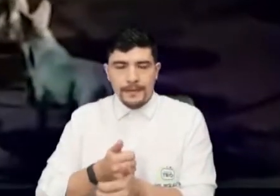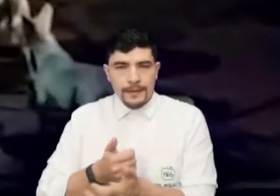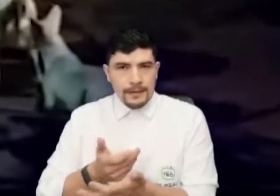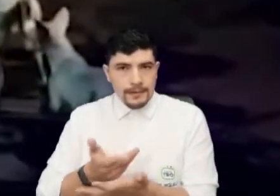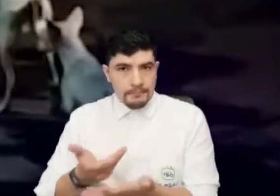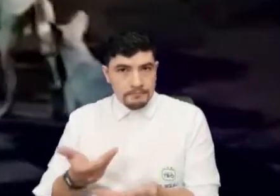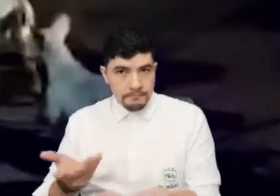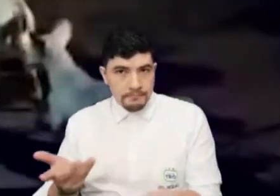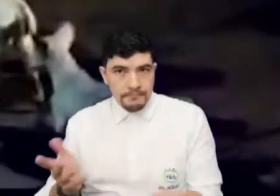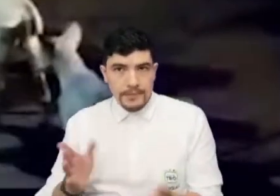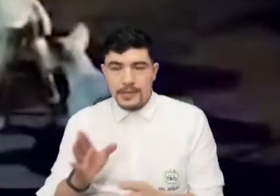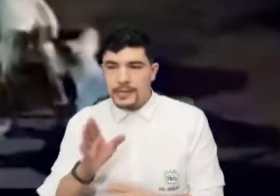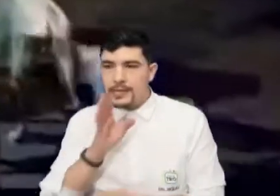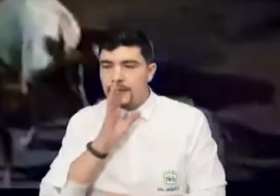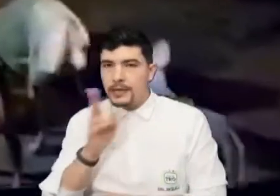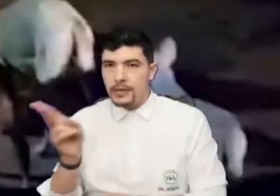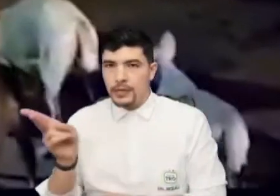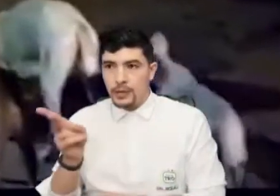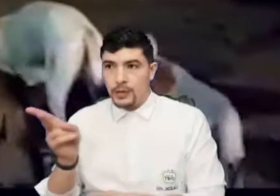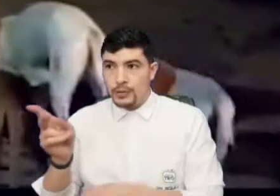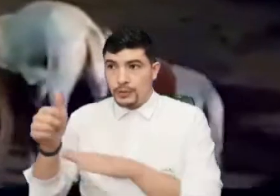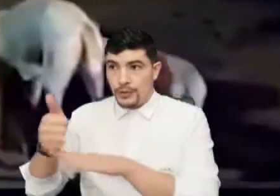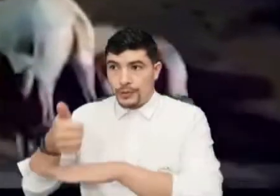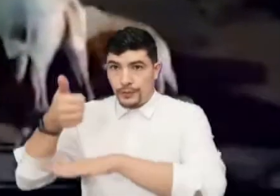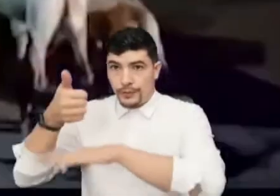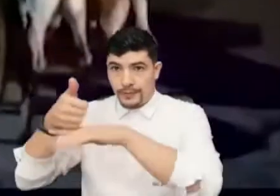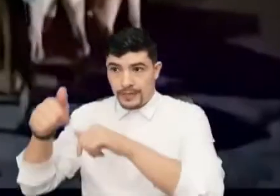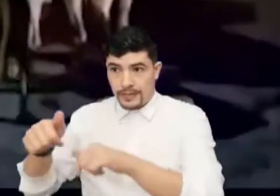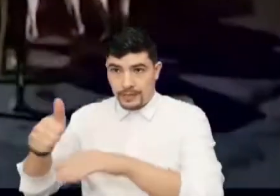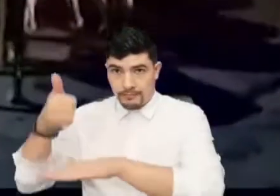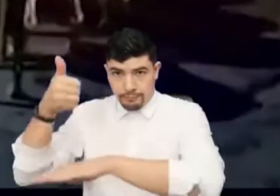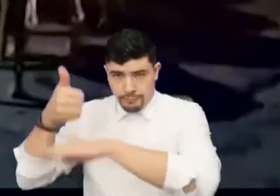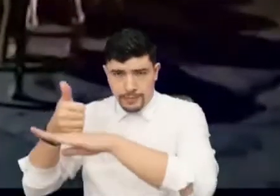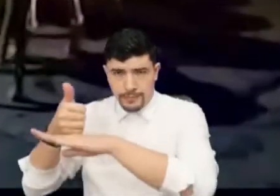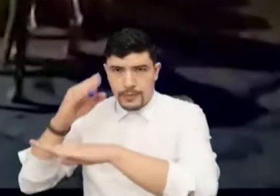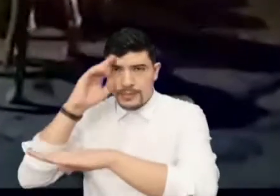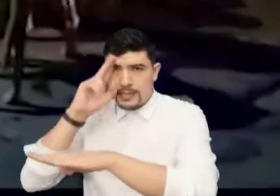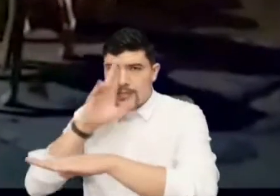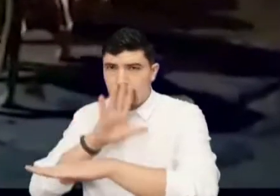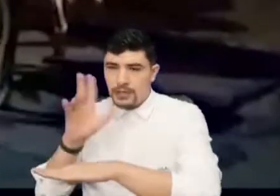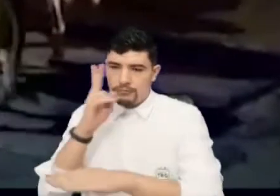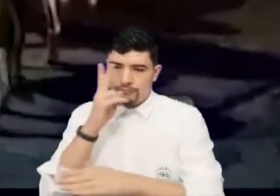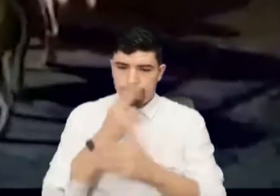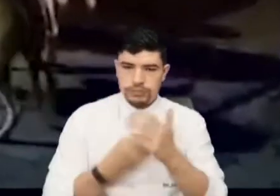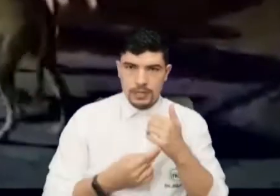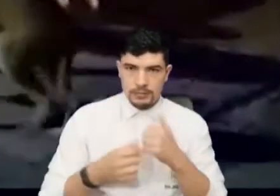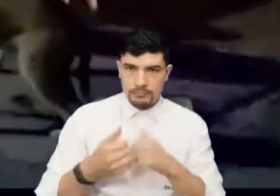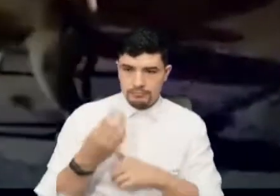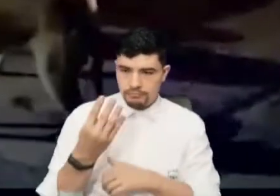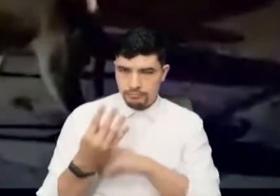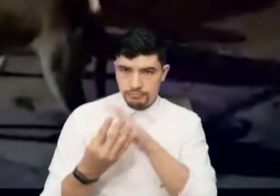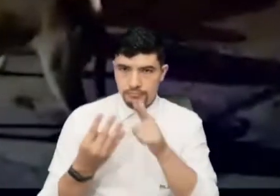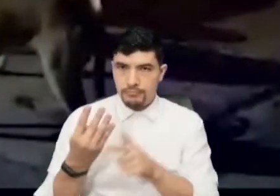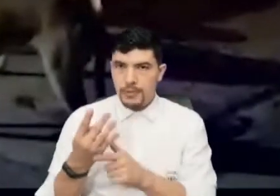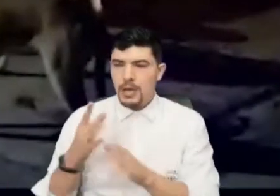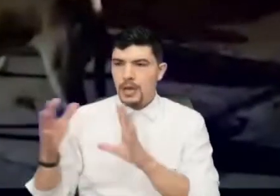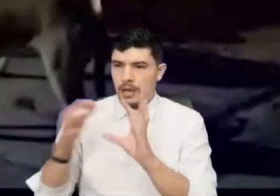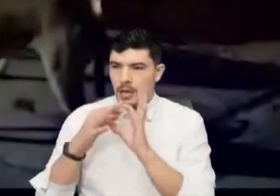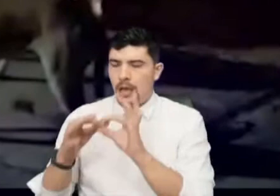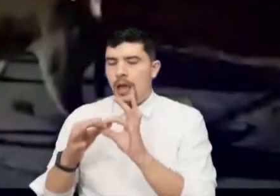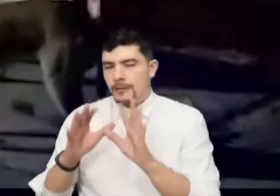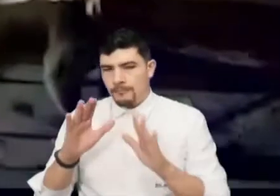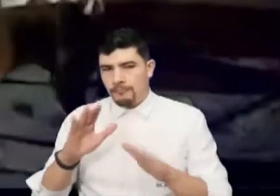los dos oficiales que nos encontramos aquí logramos vincular algunas personas en algunas ferreterías algunas